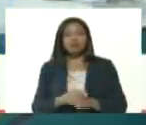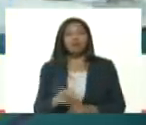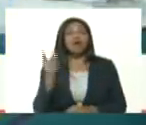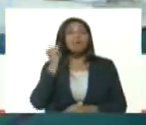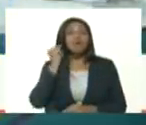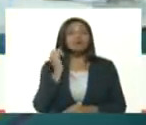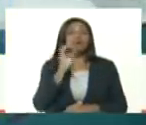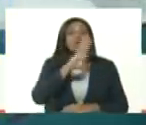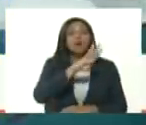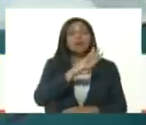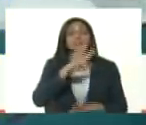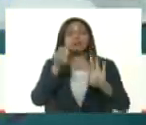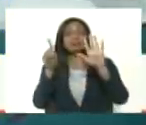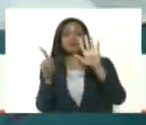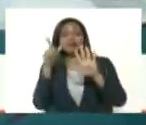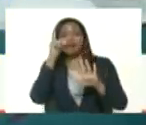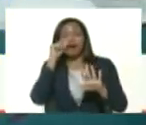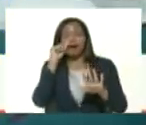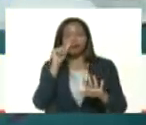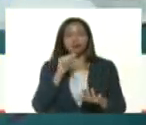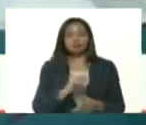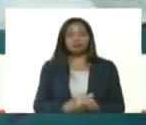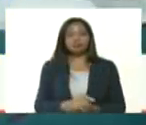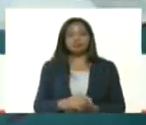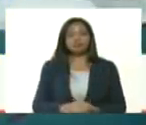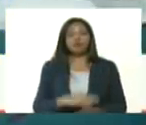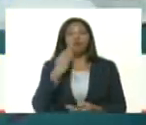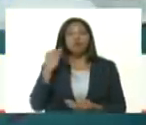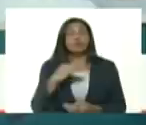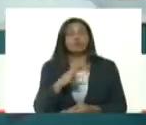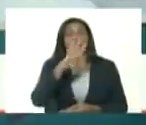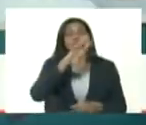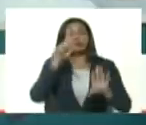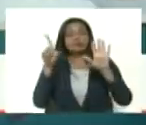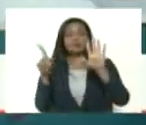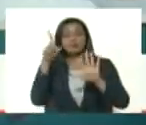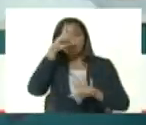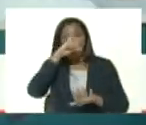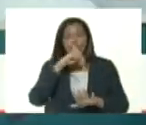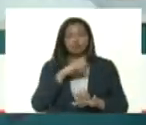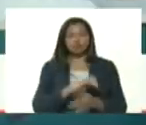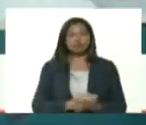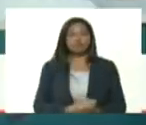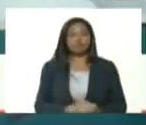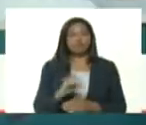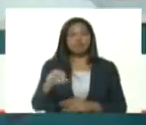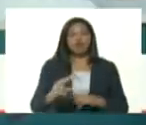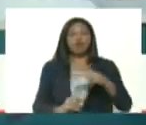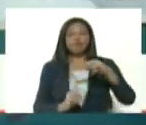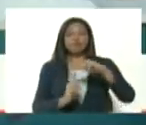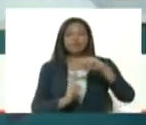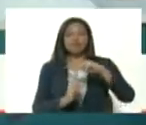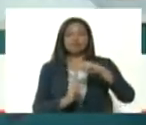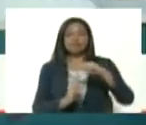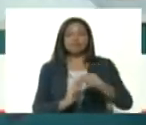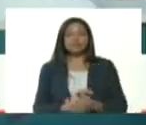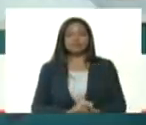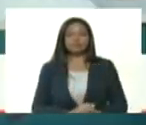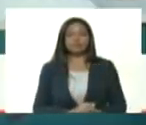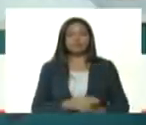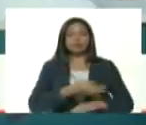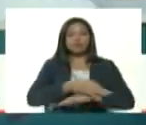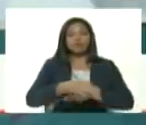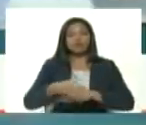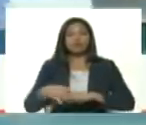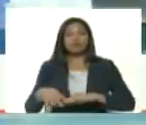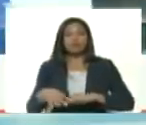mujer de 46 años, una joven de 46 años, del estado Táchira, del